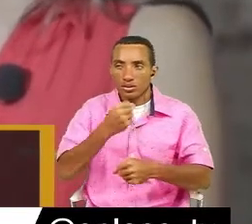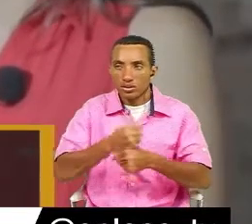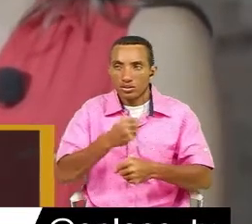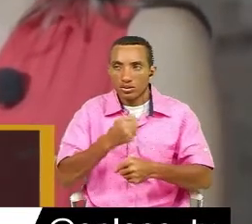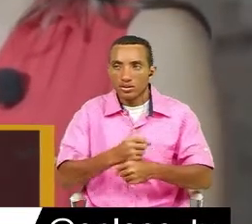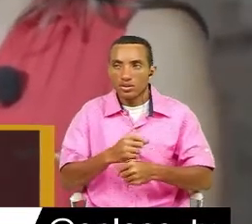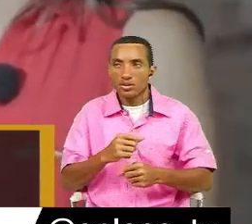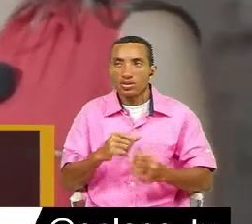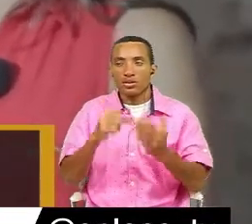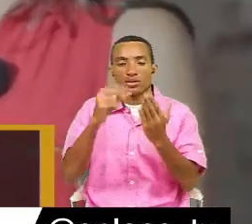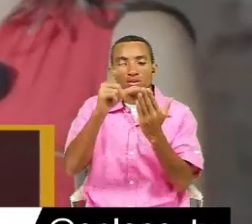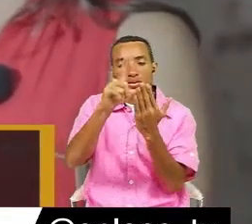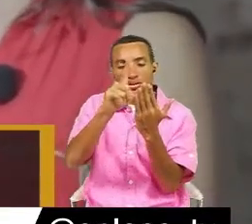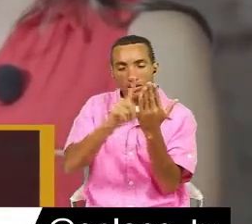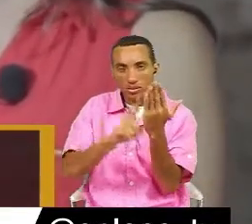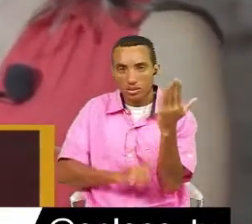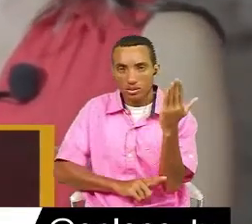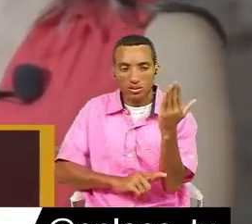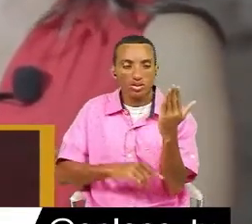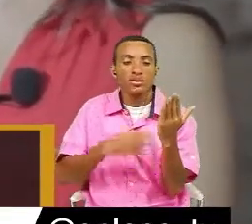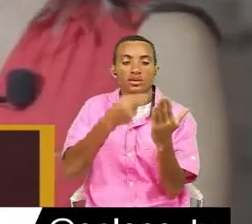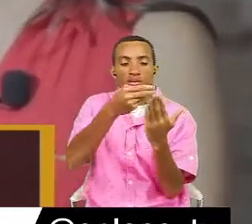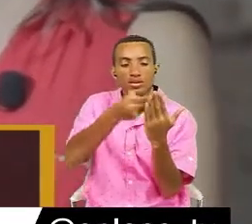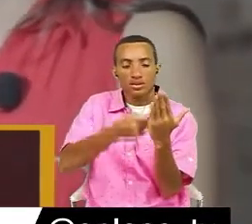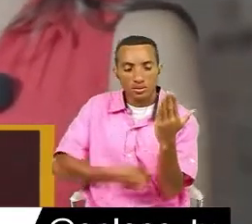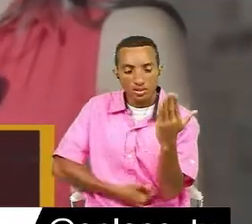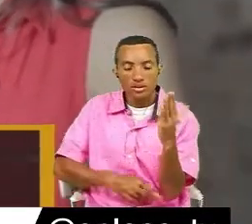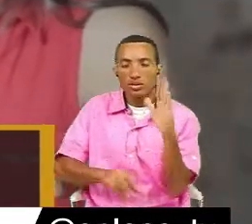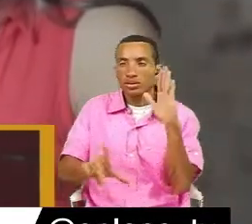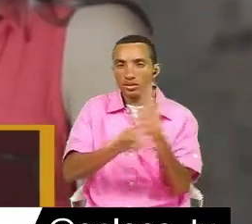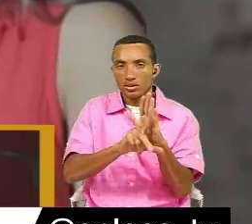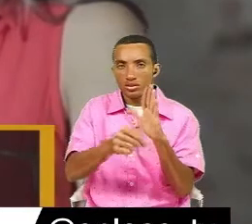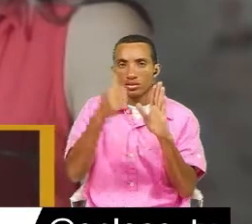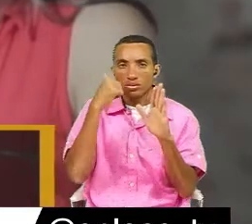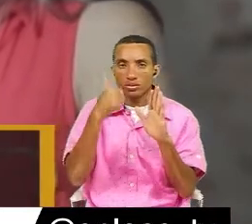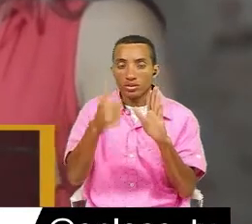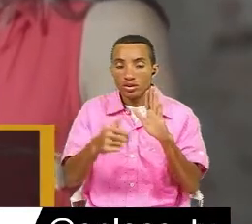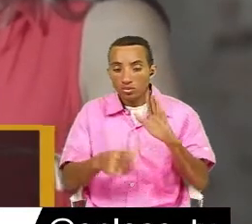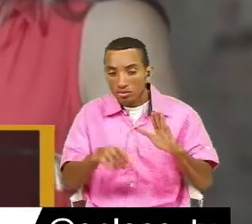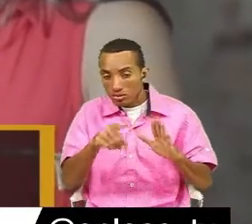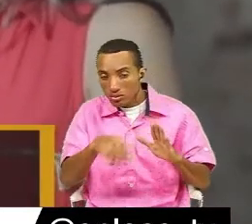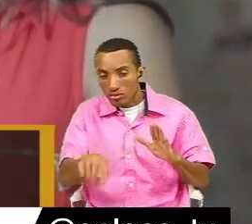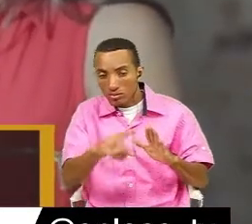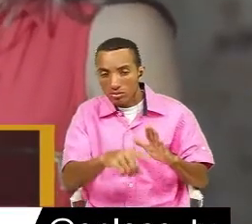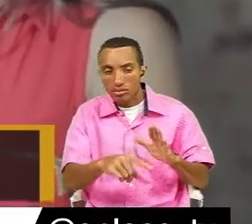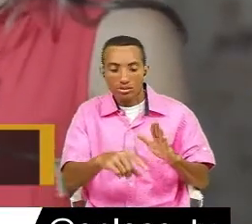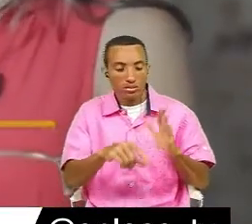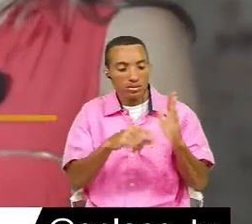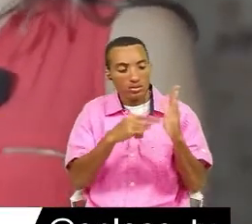en la nómina de nuestra empresa de una manera formal, garantizándole todos los beneficios que